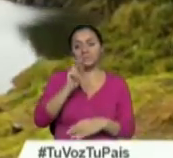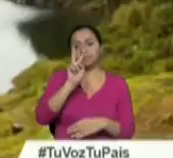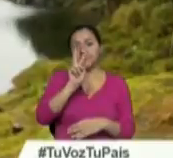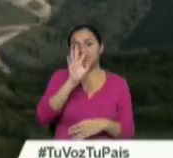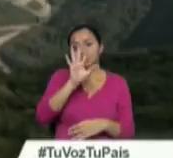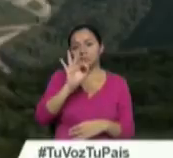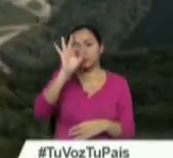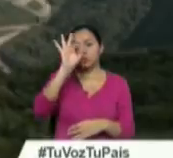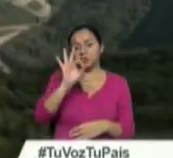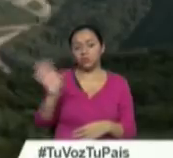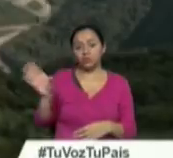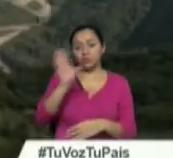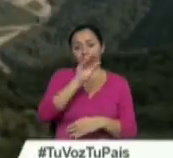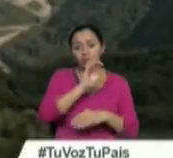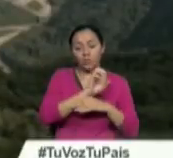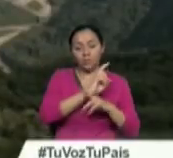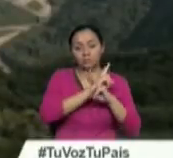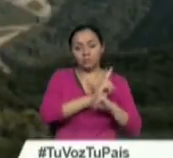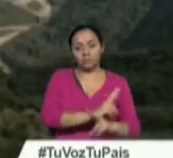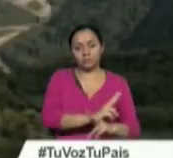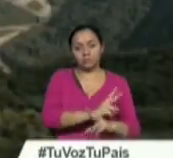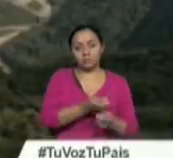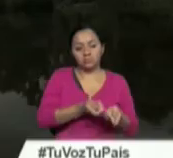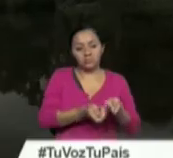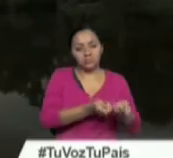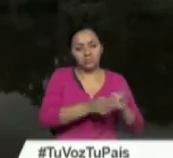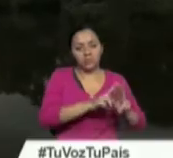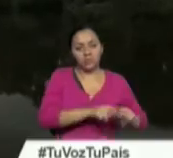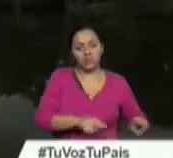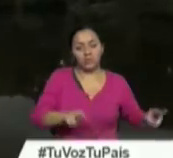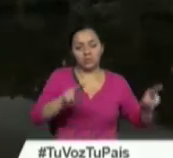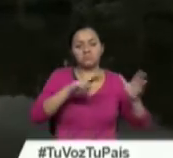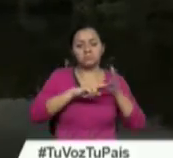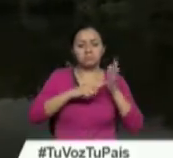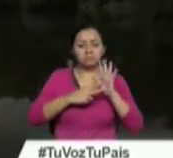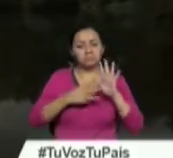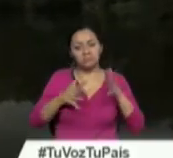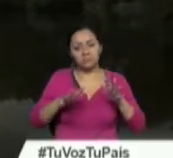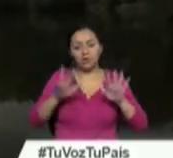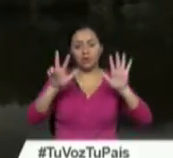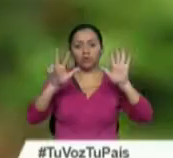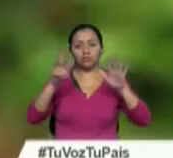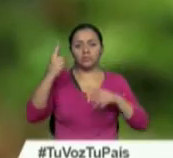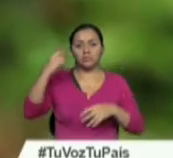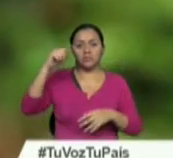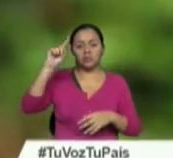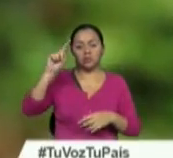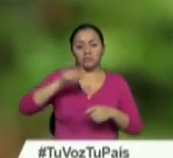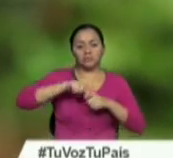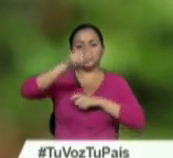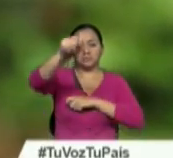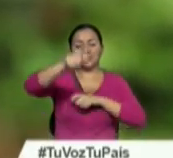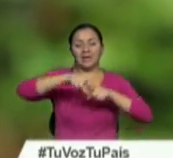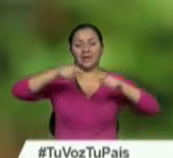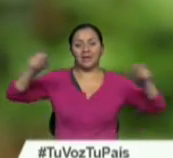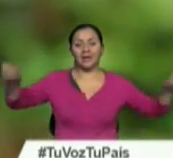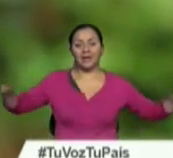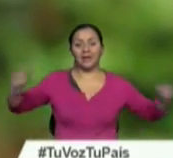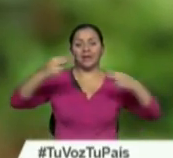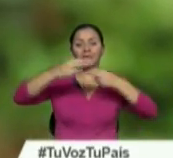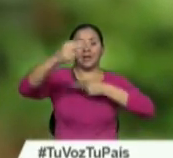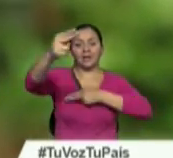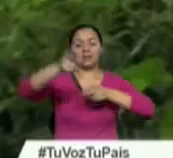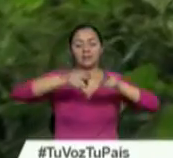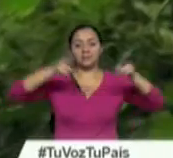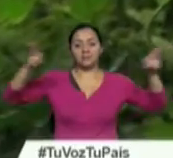territorio nacional bajo conservación y manejo ambiental, lo que equivale a 8,2 millones de hectáreas. De esta manera, fue posible revertir